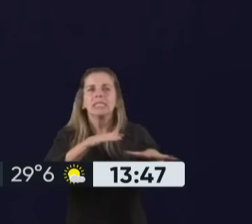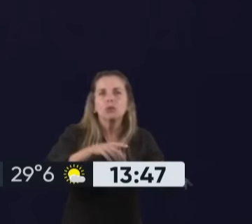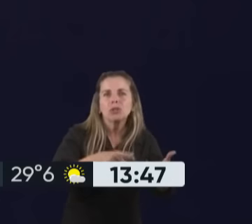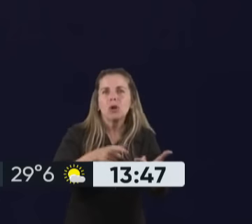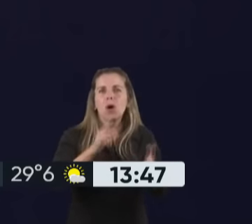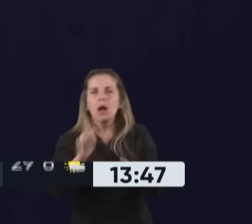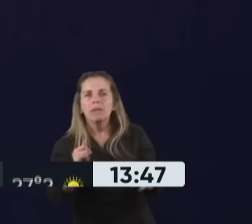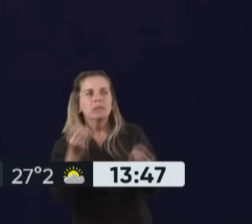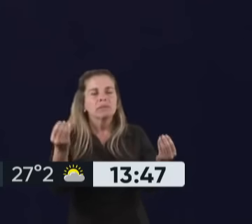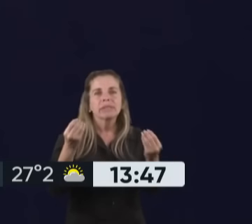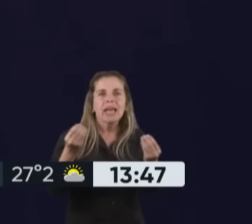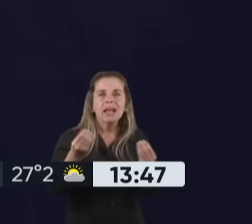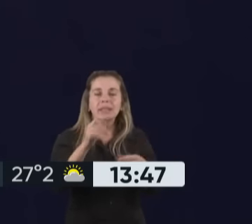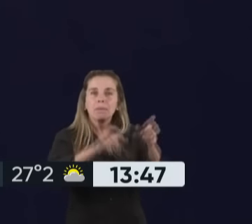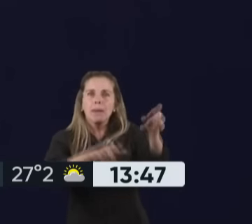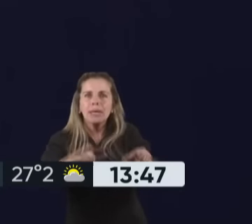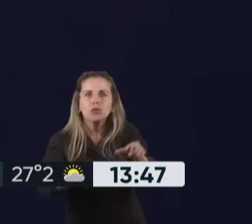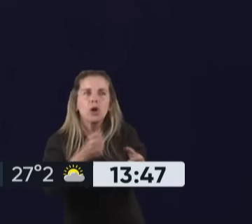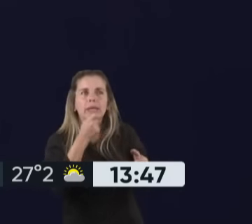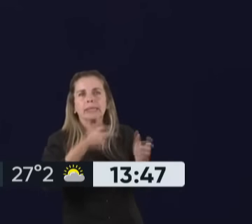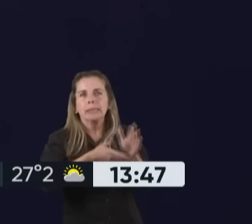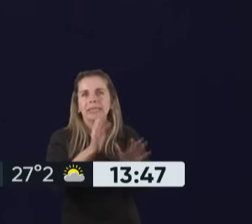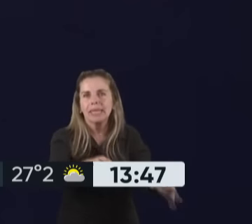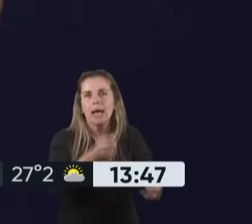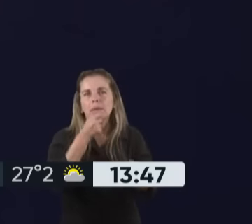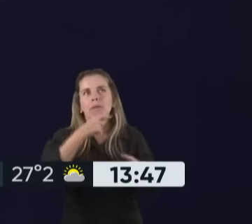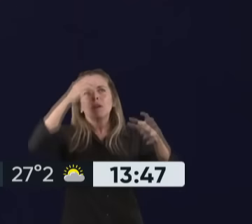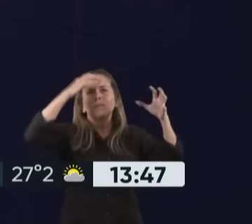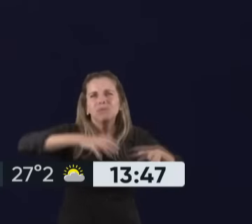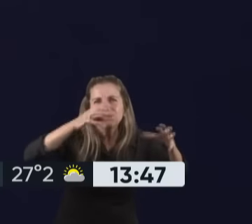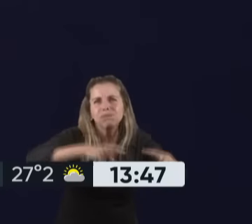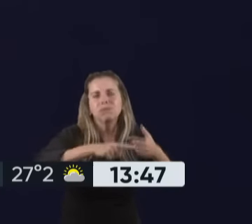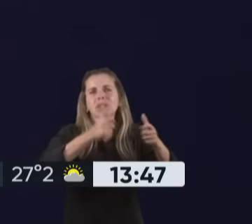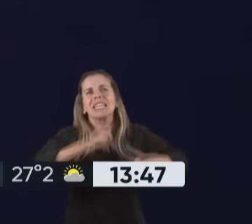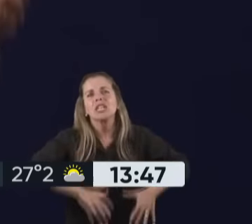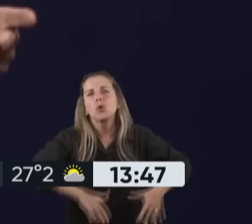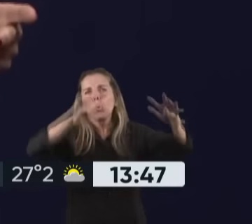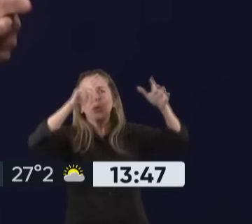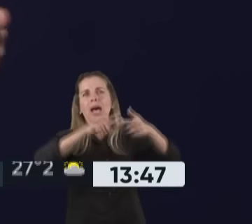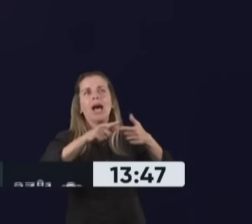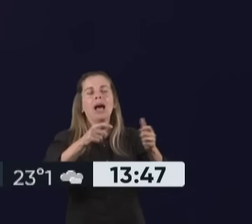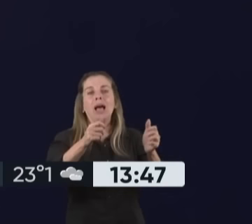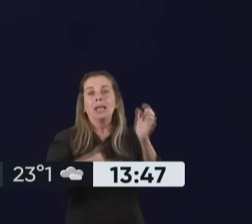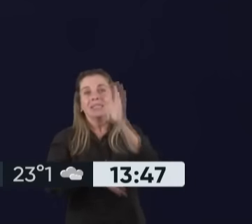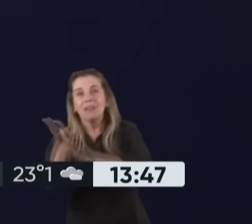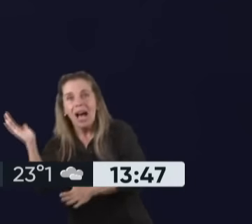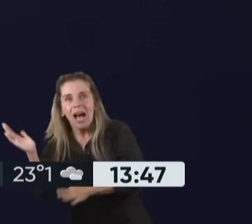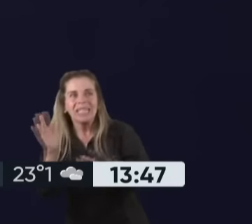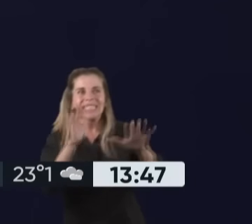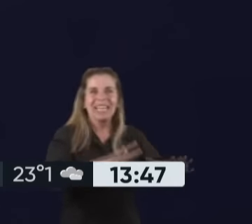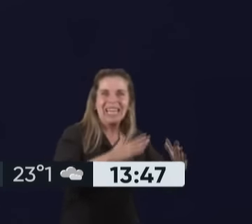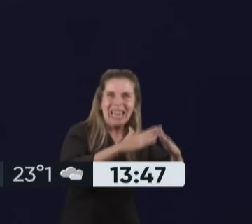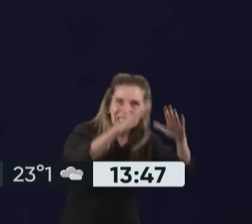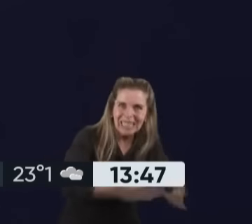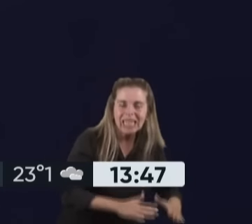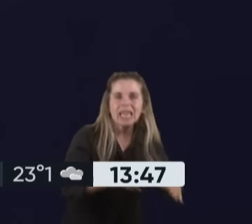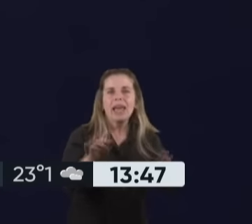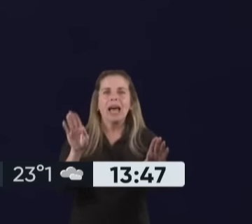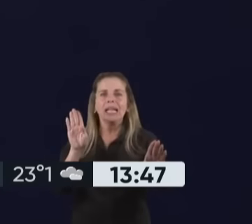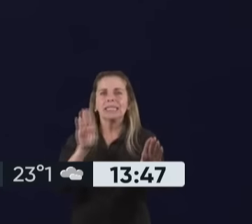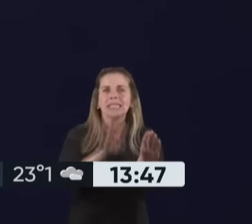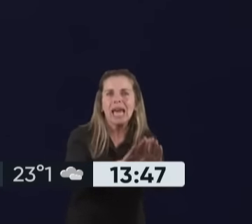tomar. ¿Qué tiene que hacer? Se tiene que ir a un refugio, tiene que quedarse dentro de la casa, tiene que cerrar las puertas